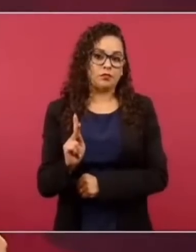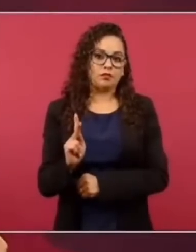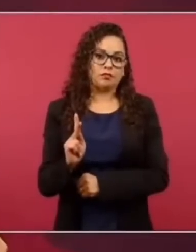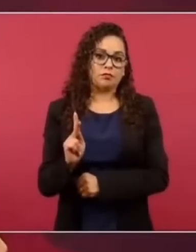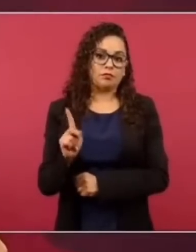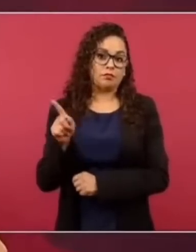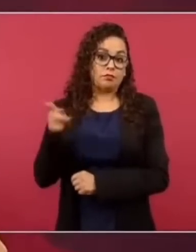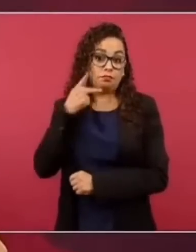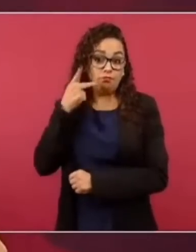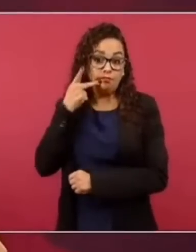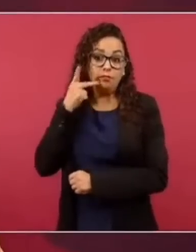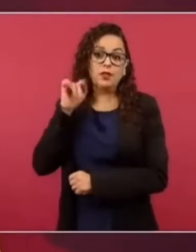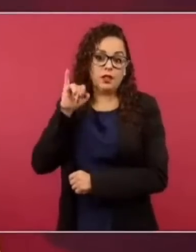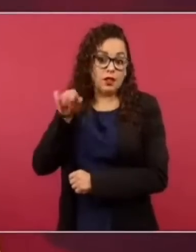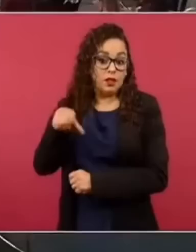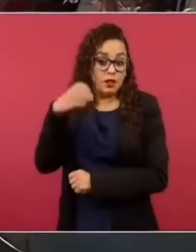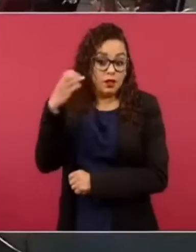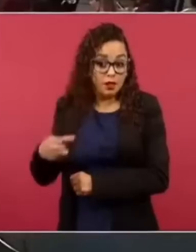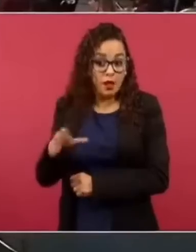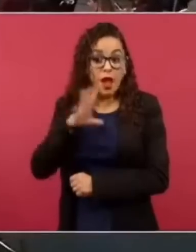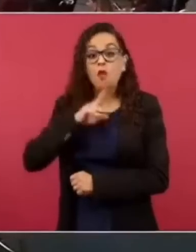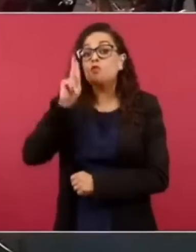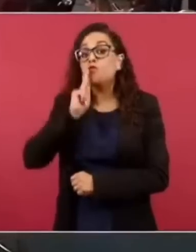cierto y se tiene que demostrar,